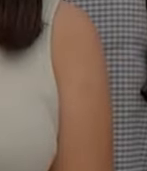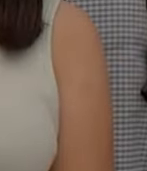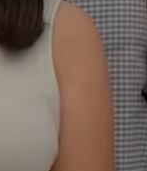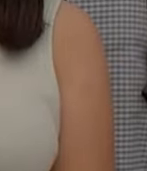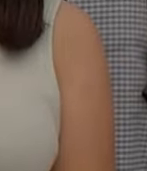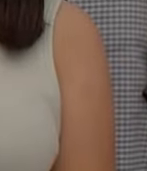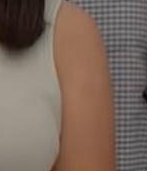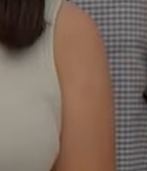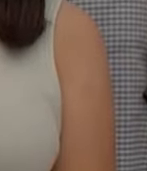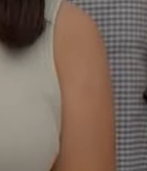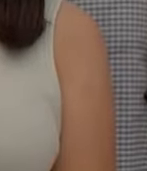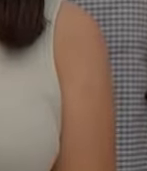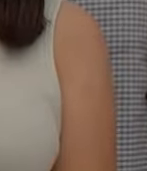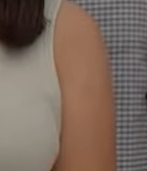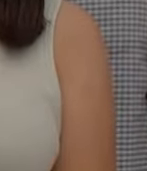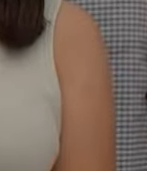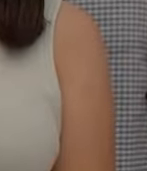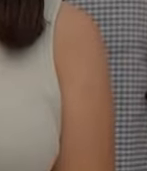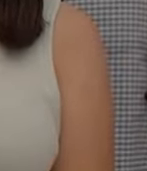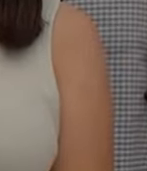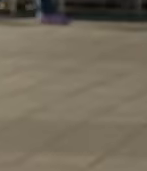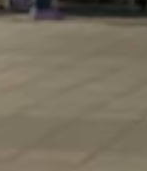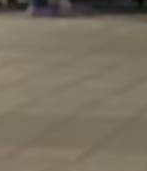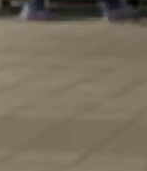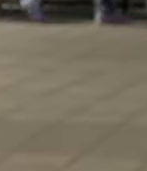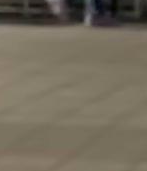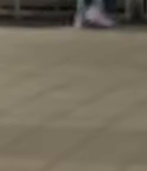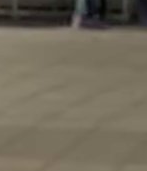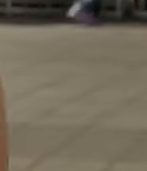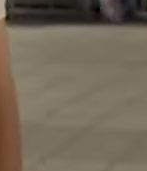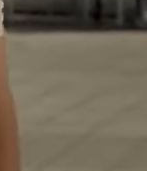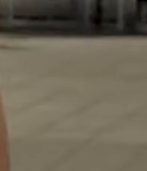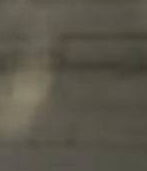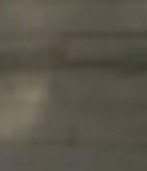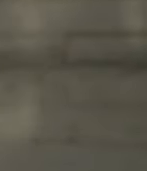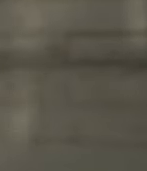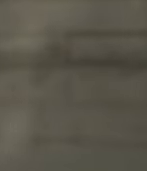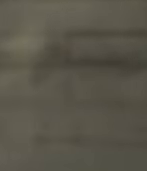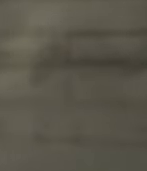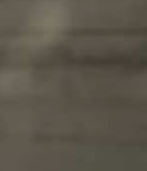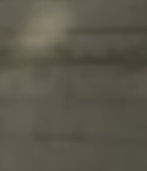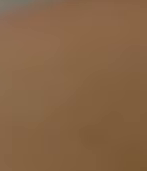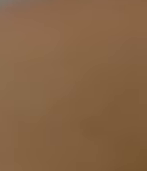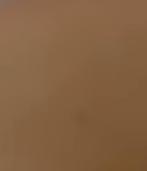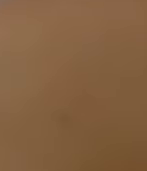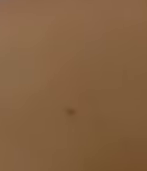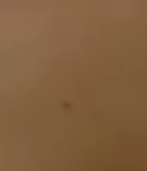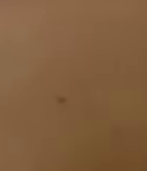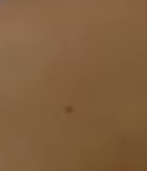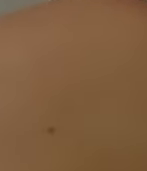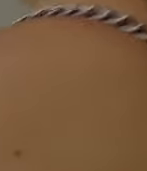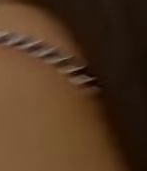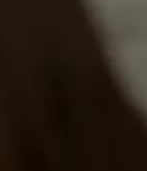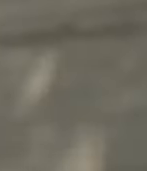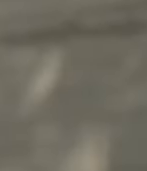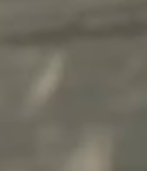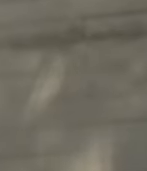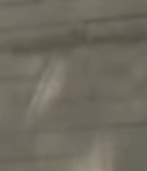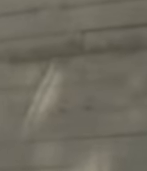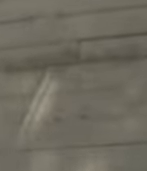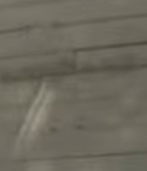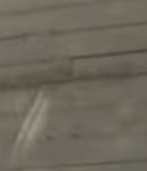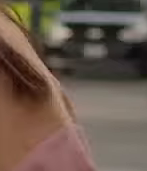junio, el pueblo de México solo tiene dos opciones: continuar y avanzar con la transformación o regresar al pasado de corrupción